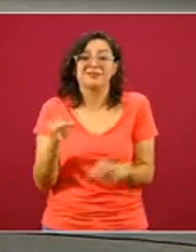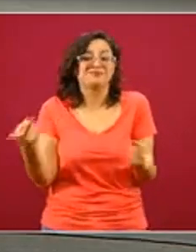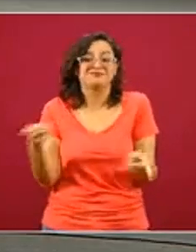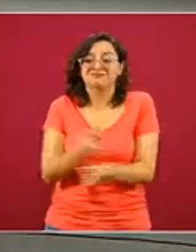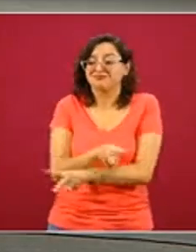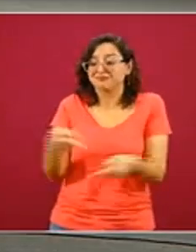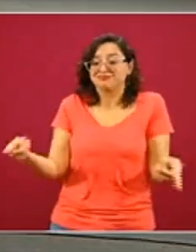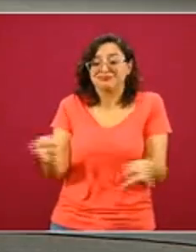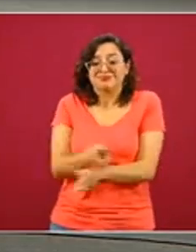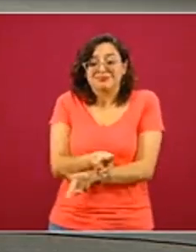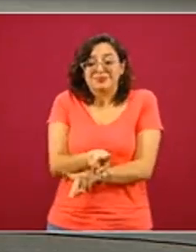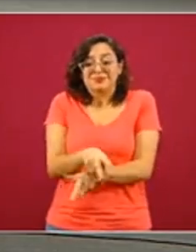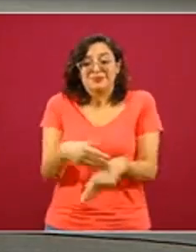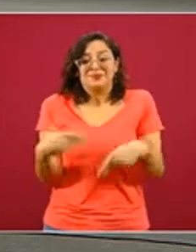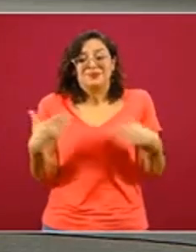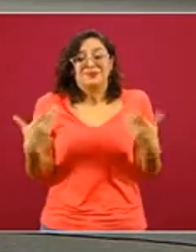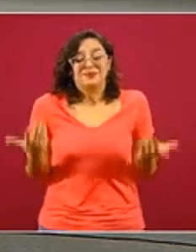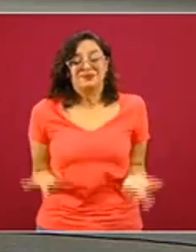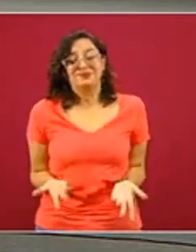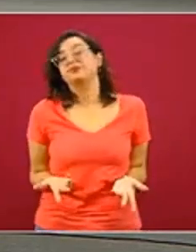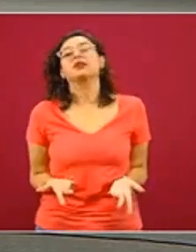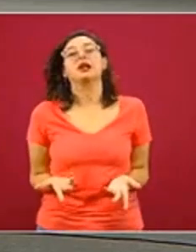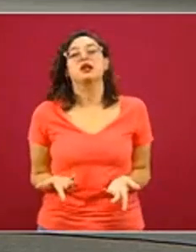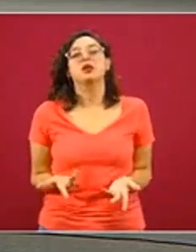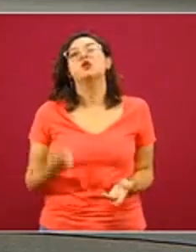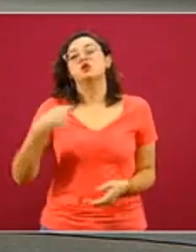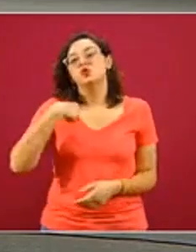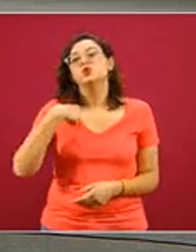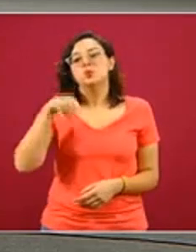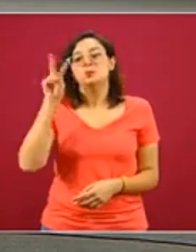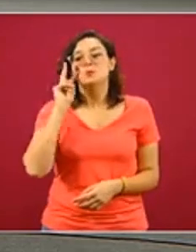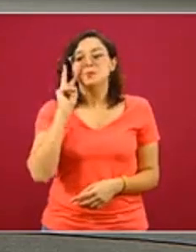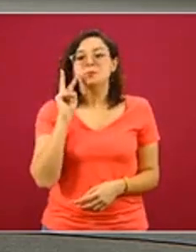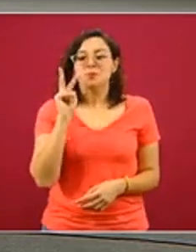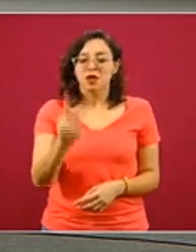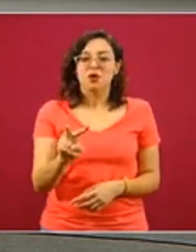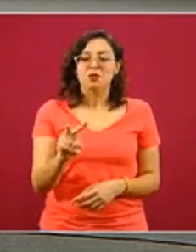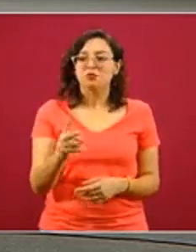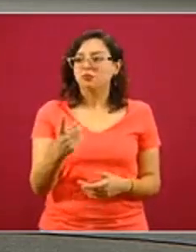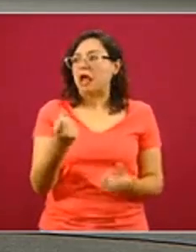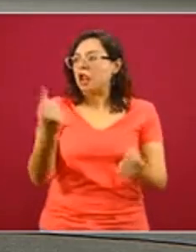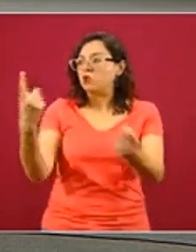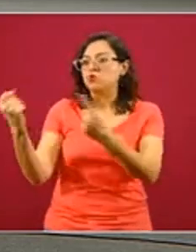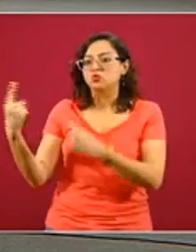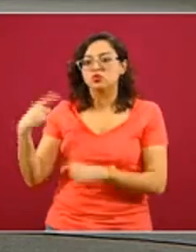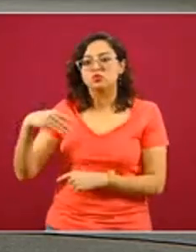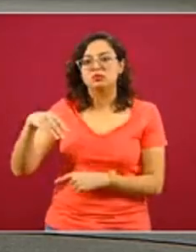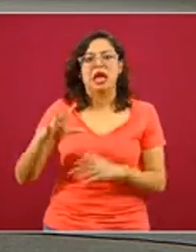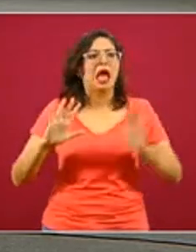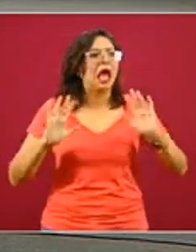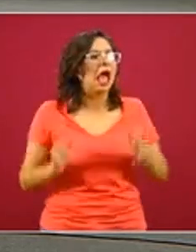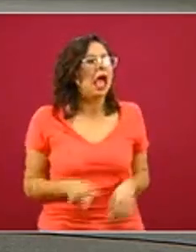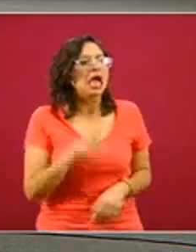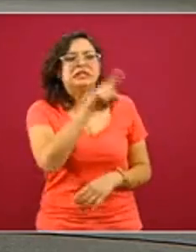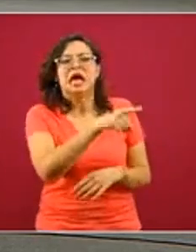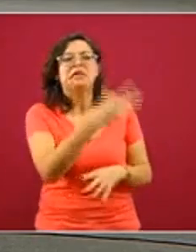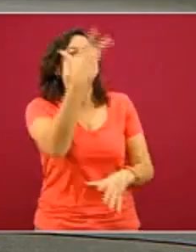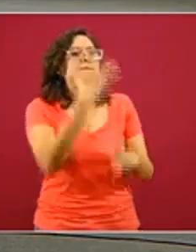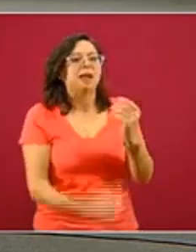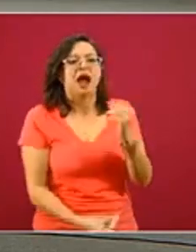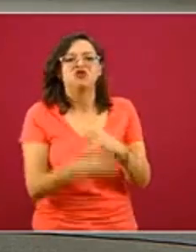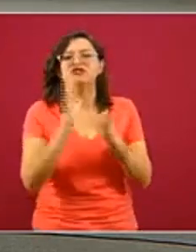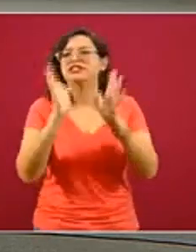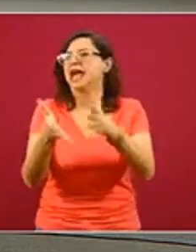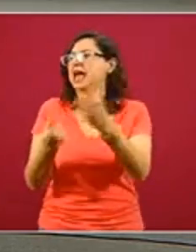Entonces, veo todavía muy presente esta visión de ya se escaparon en este lugar, acá están